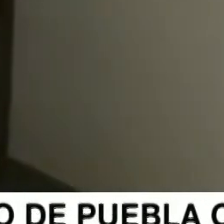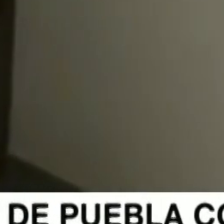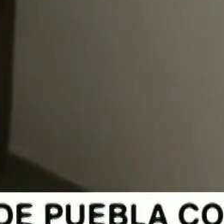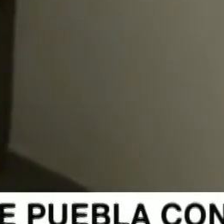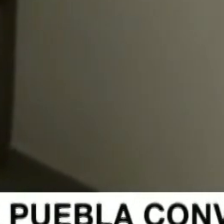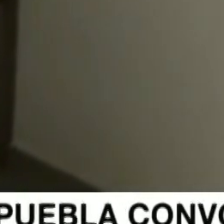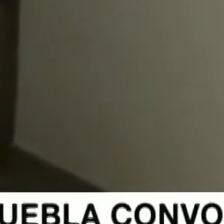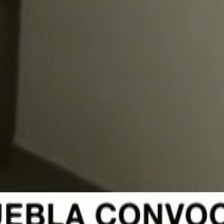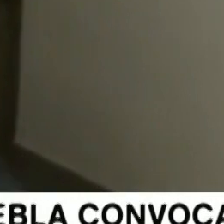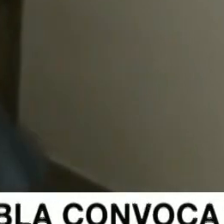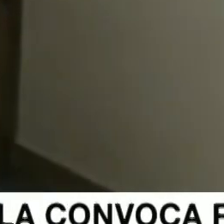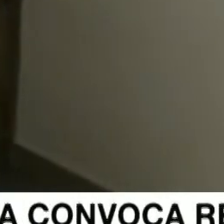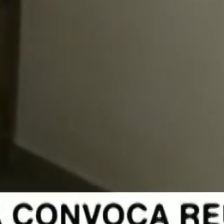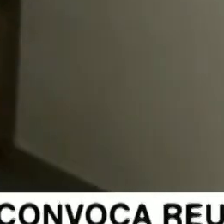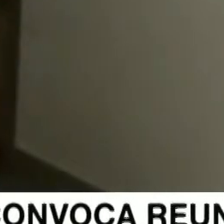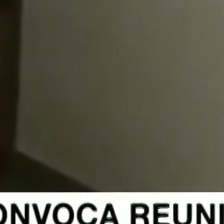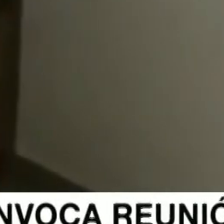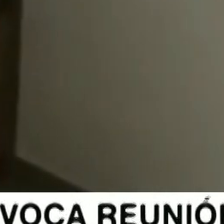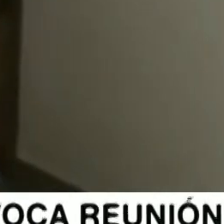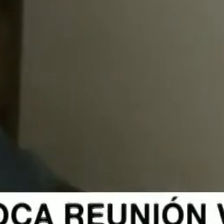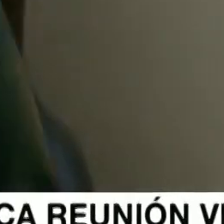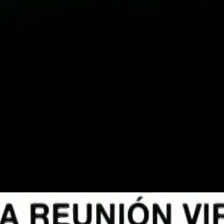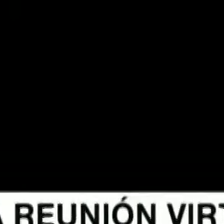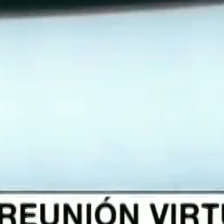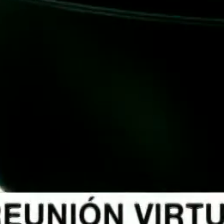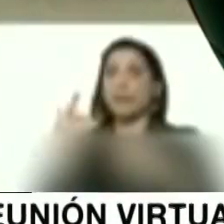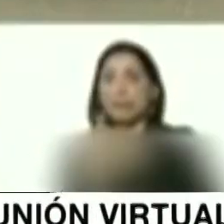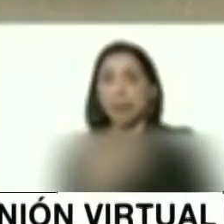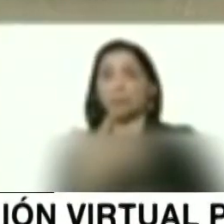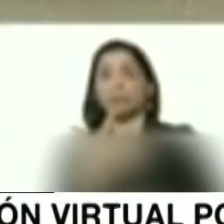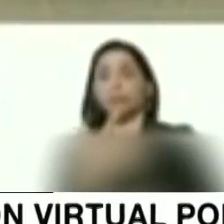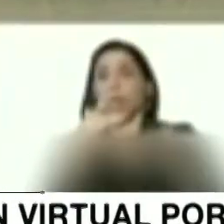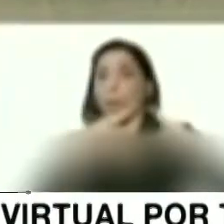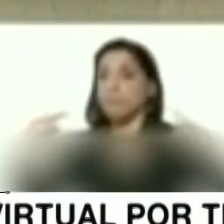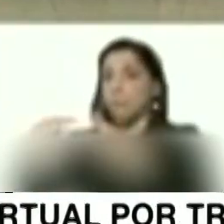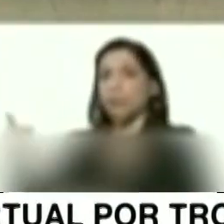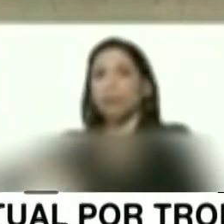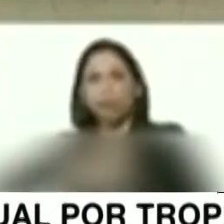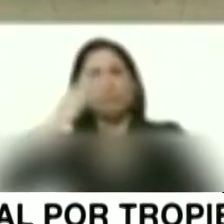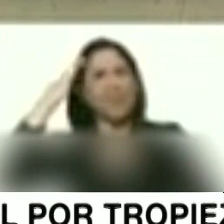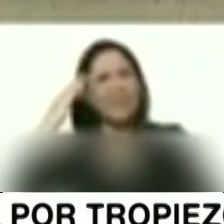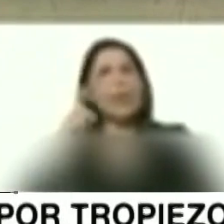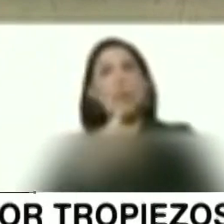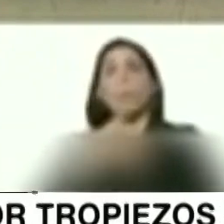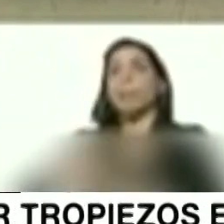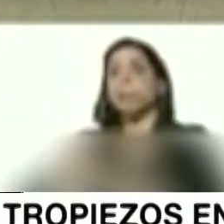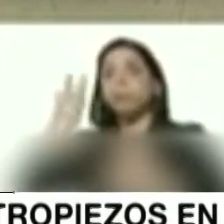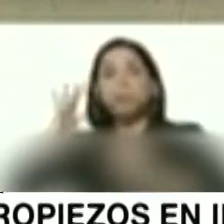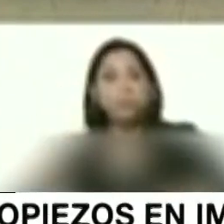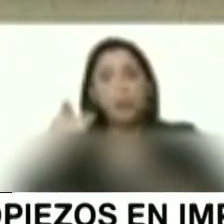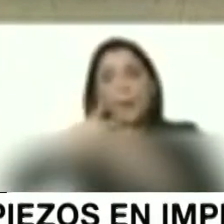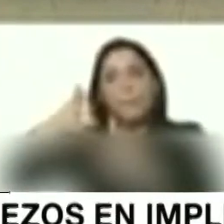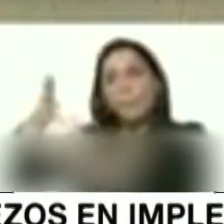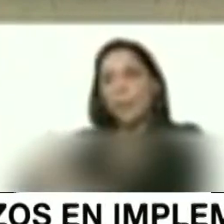los objetivos criminales de narcotráfico. Sabíamos los alias de los entrenadores norteamericanos